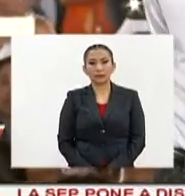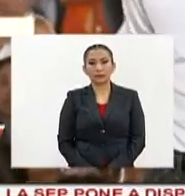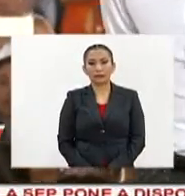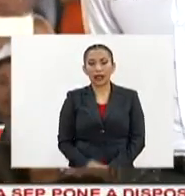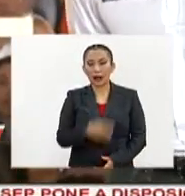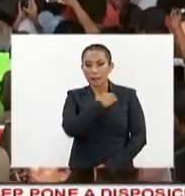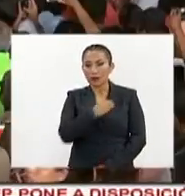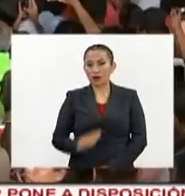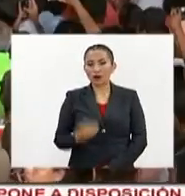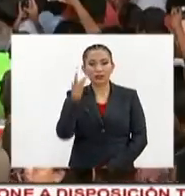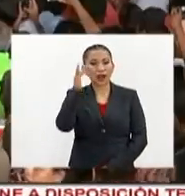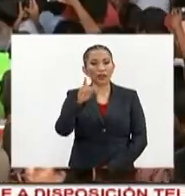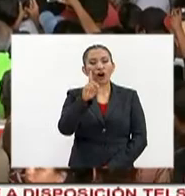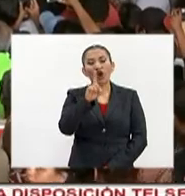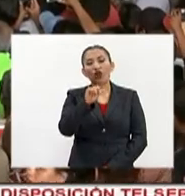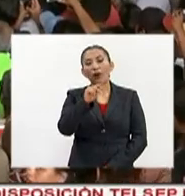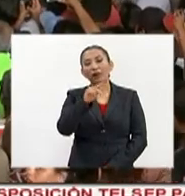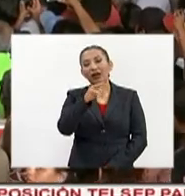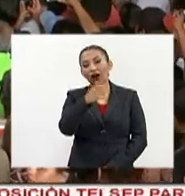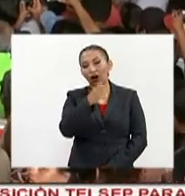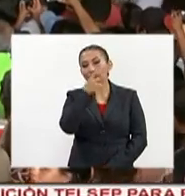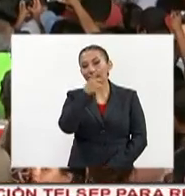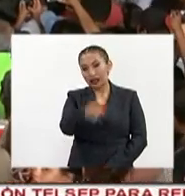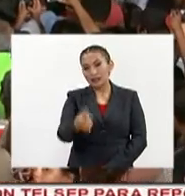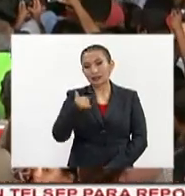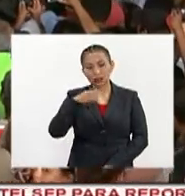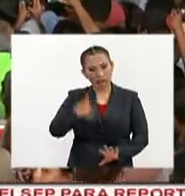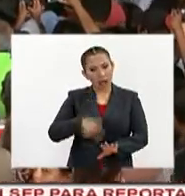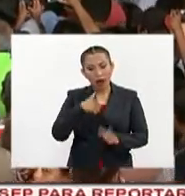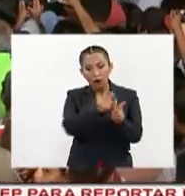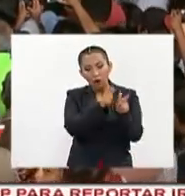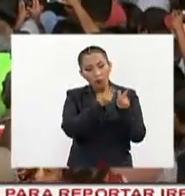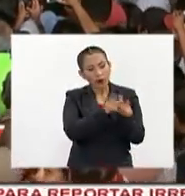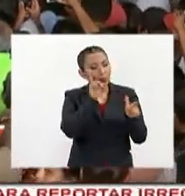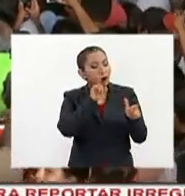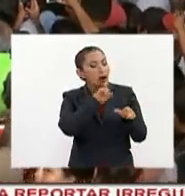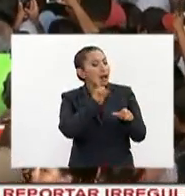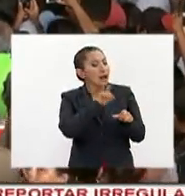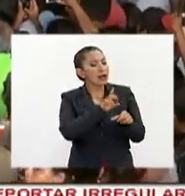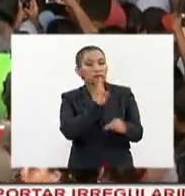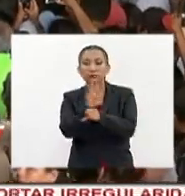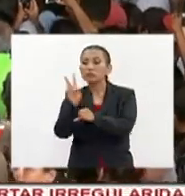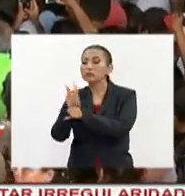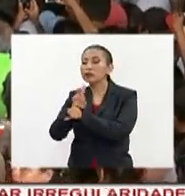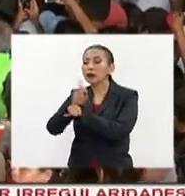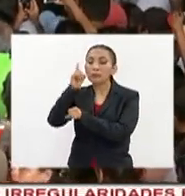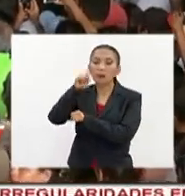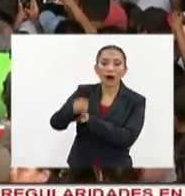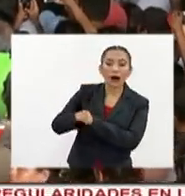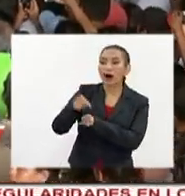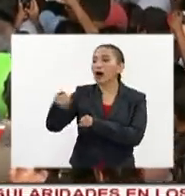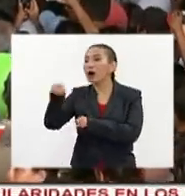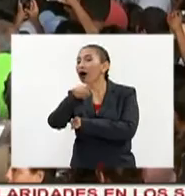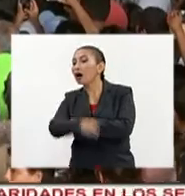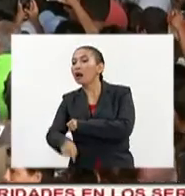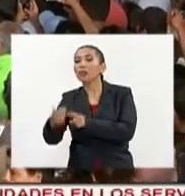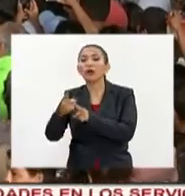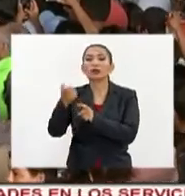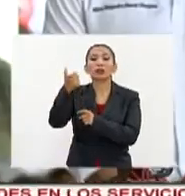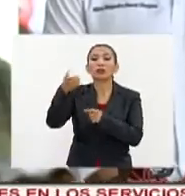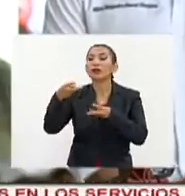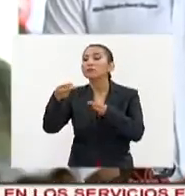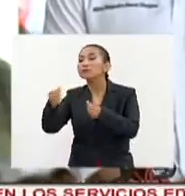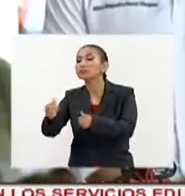En el municipio de Santo Domingo, Ingenio, el presidente informó que se están integrando grupos de mujeres vigilantes para ayudar en la supervisión del destino de